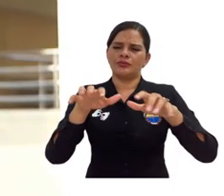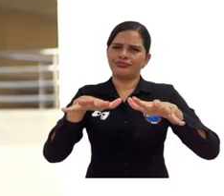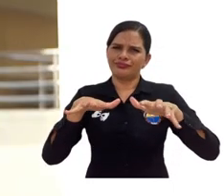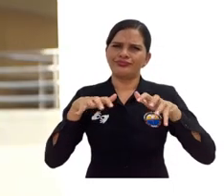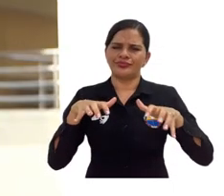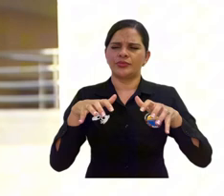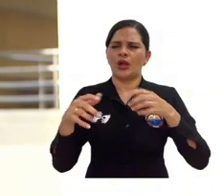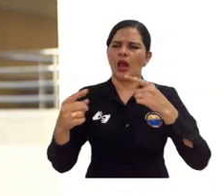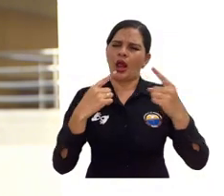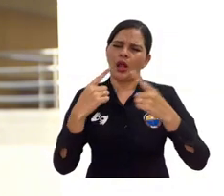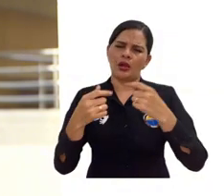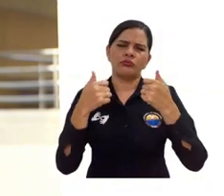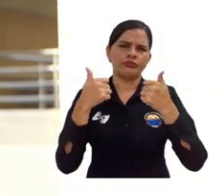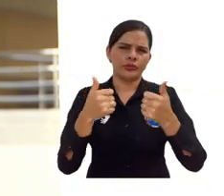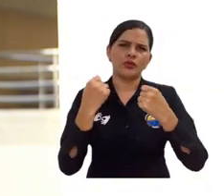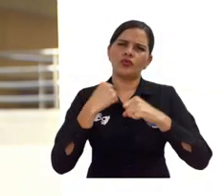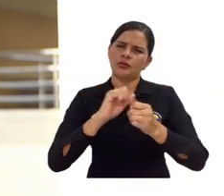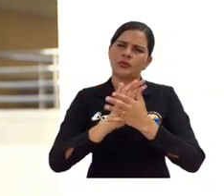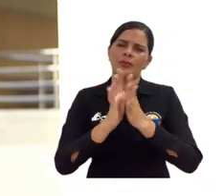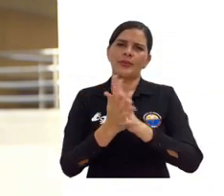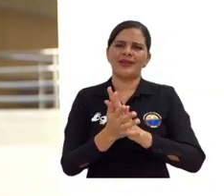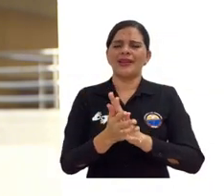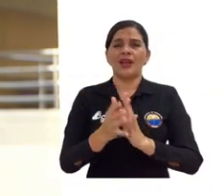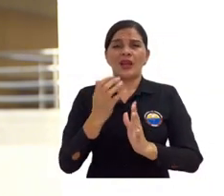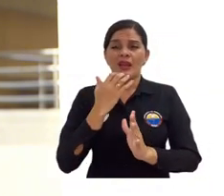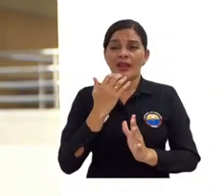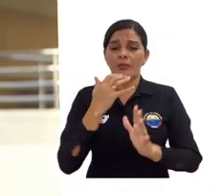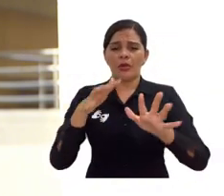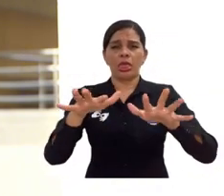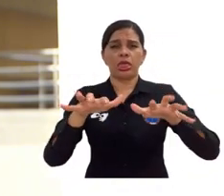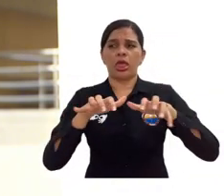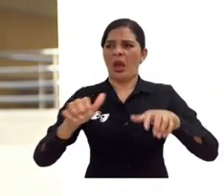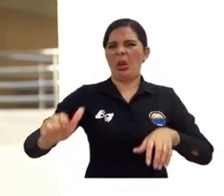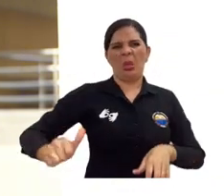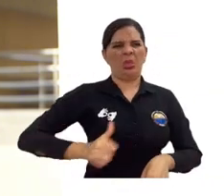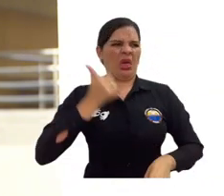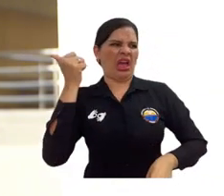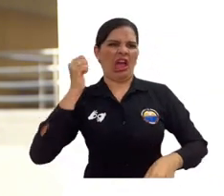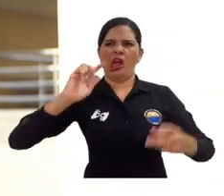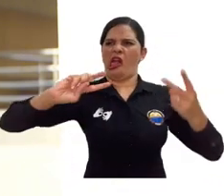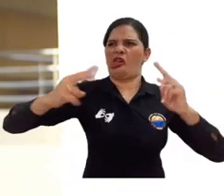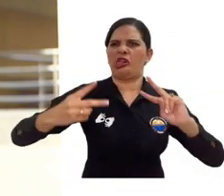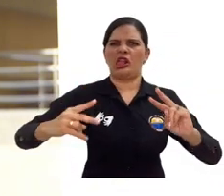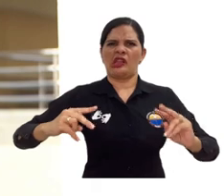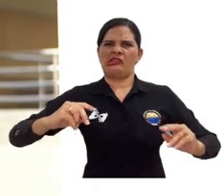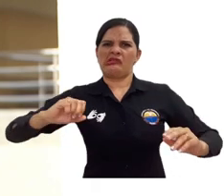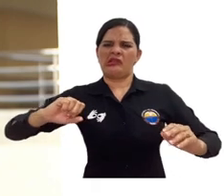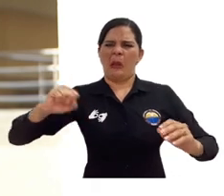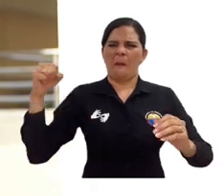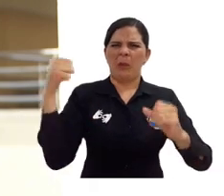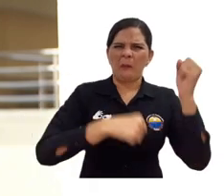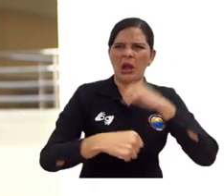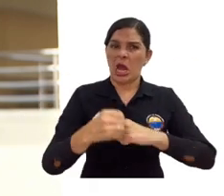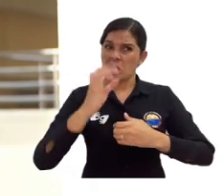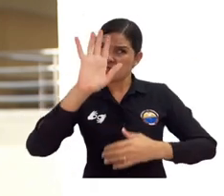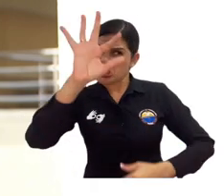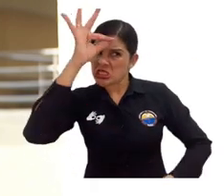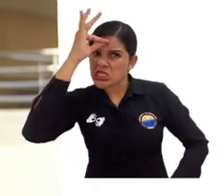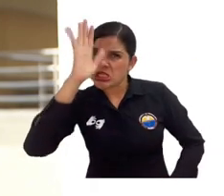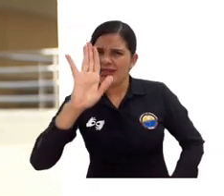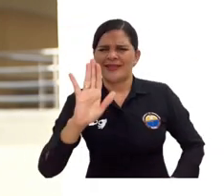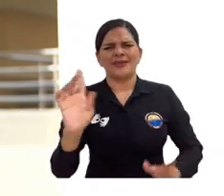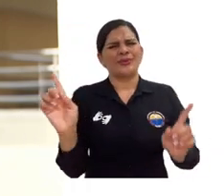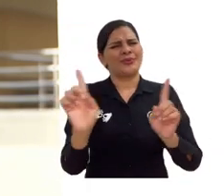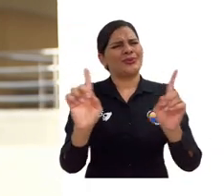de nosotros. Tenemos que rechazar rotundamente que estos espacios se terminen tergiversando